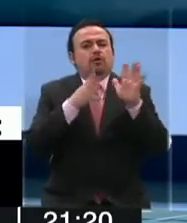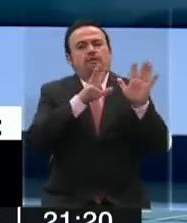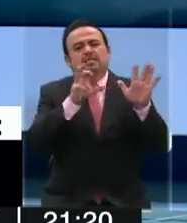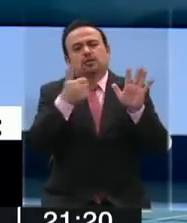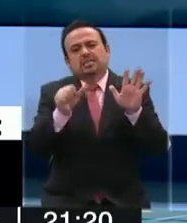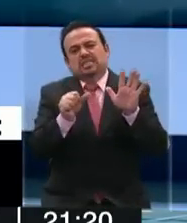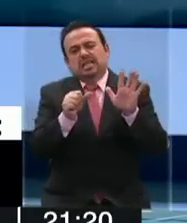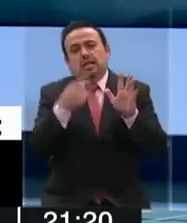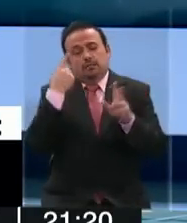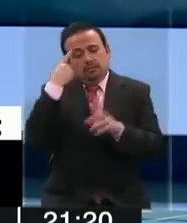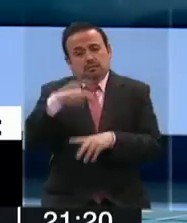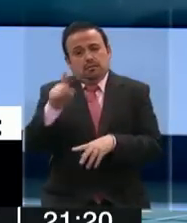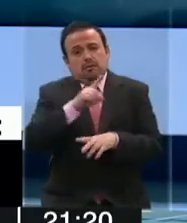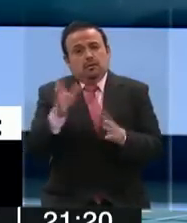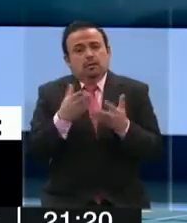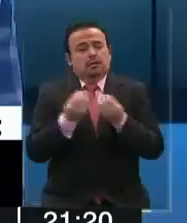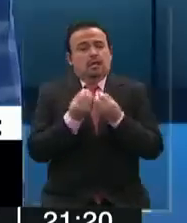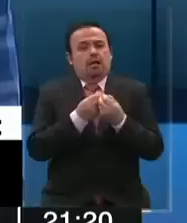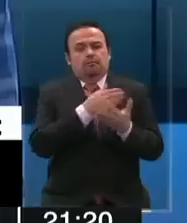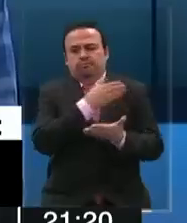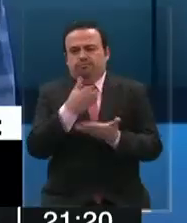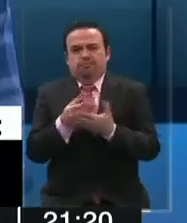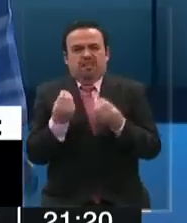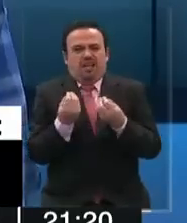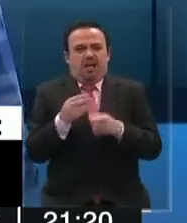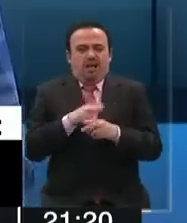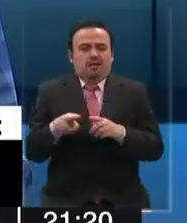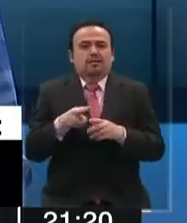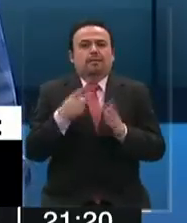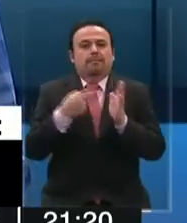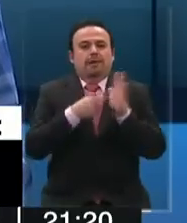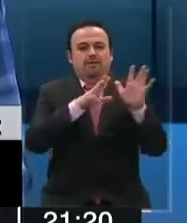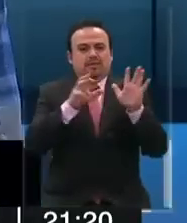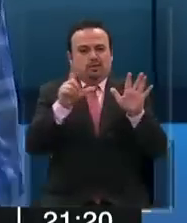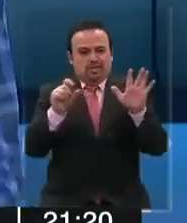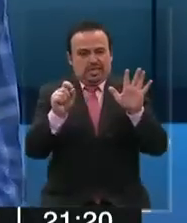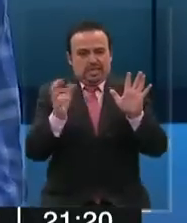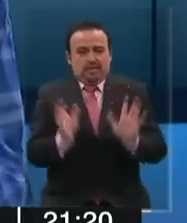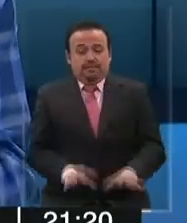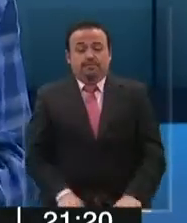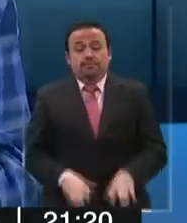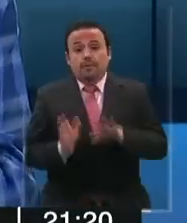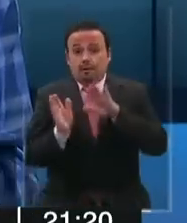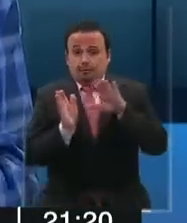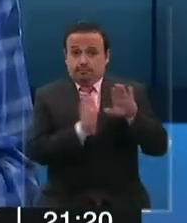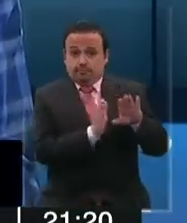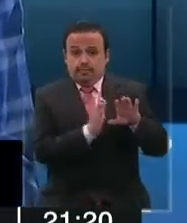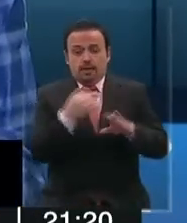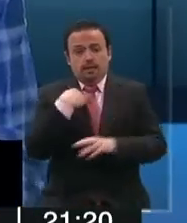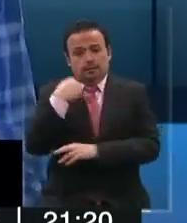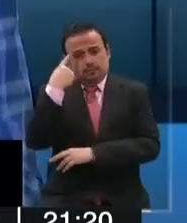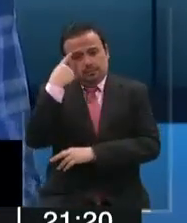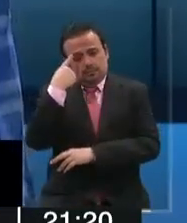terminó como todos sabemos en los 70 Bueno yo creo que esa es una mirada demasiado